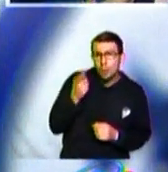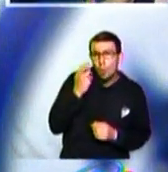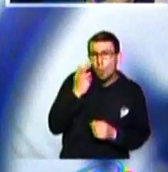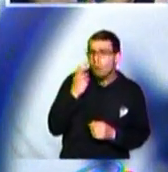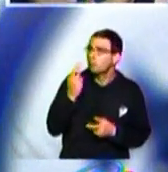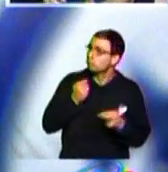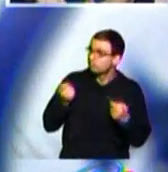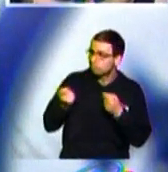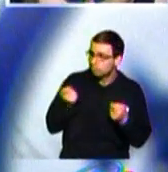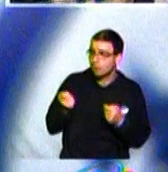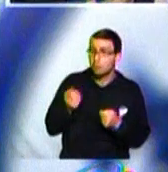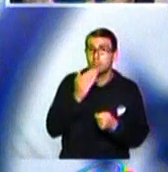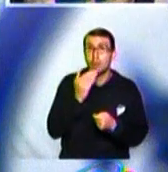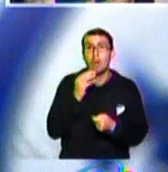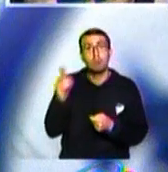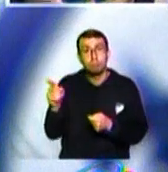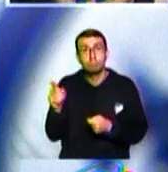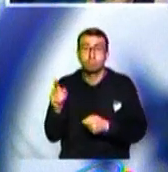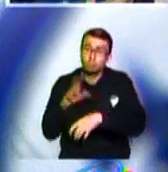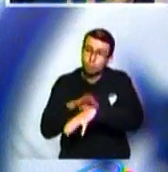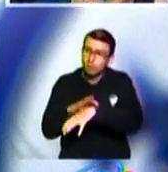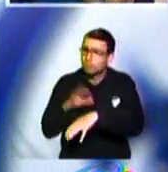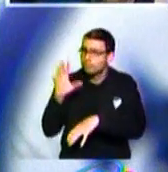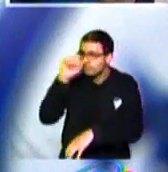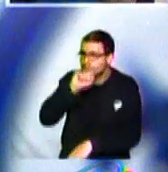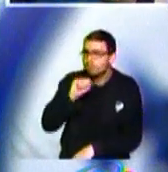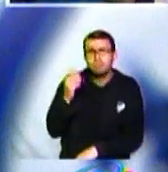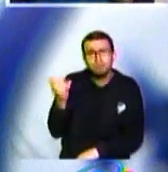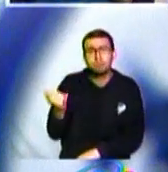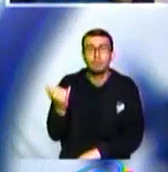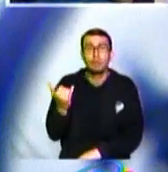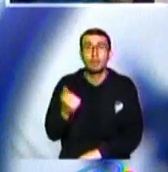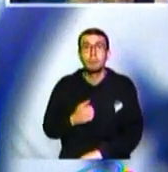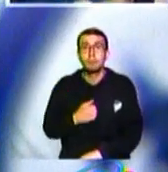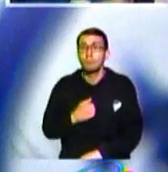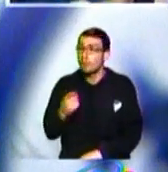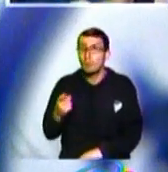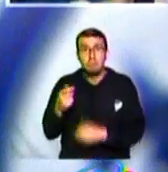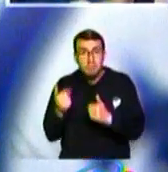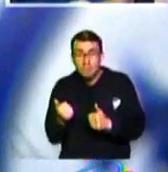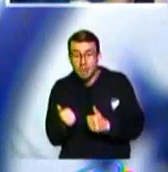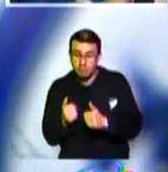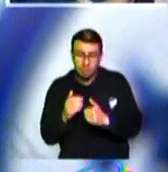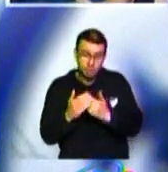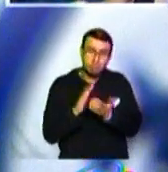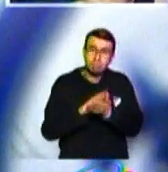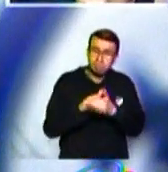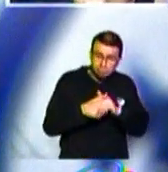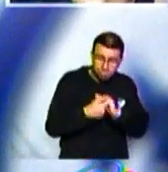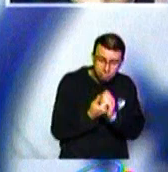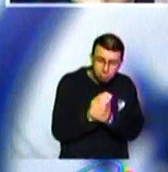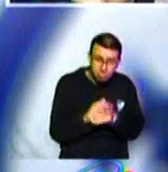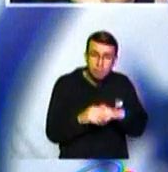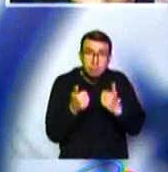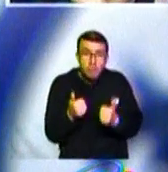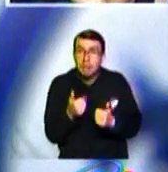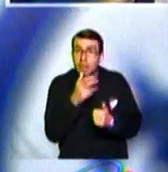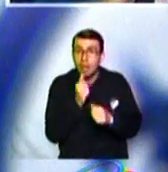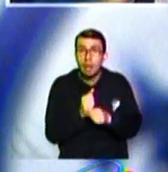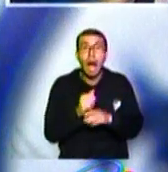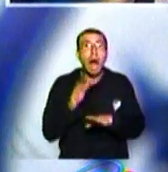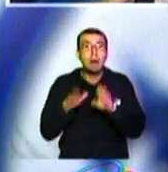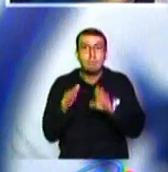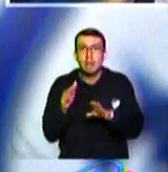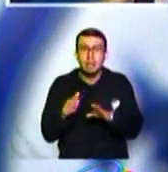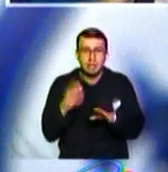atención, doctor Rojas, porque se manipulan. No se hacen a veces buen lavado y pueden llevar las manos hacia el ojo, y